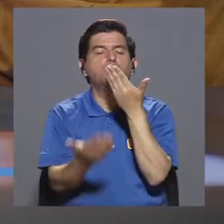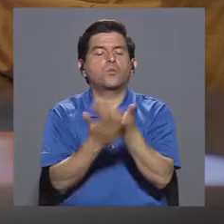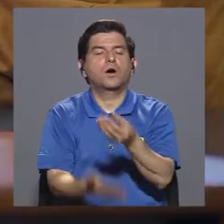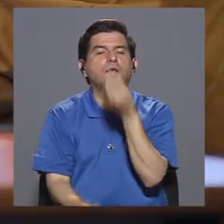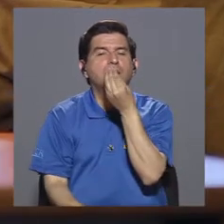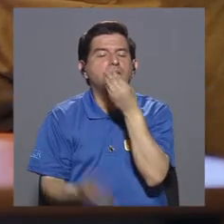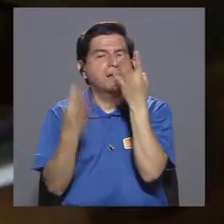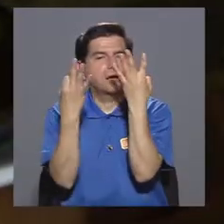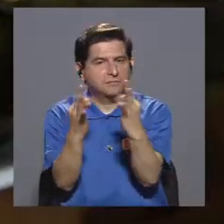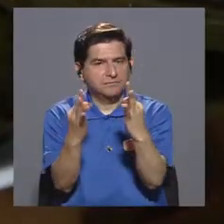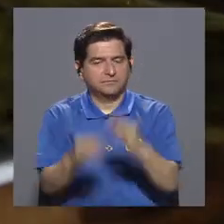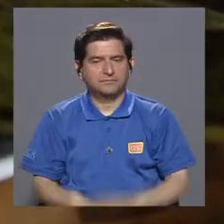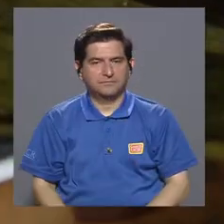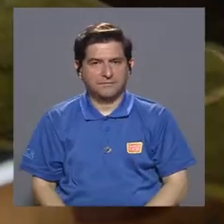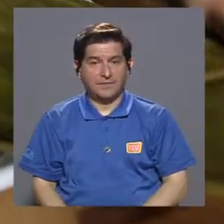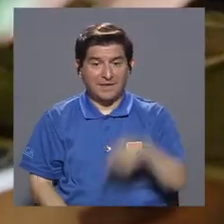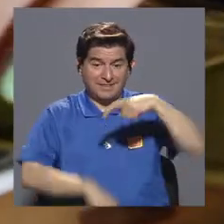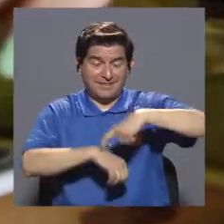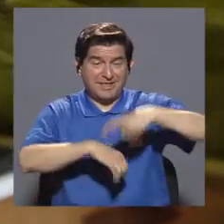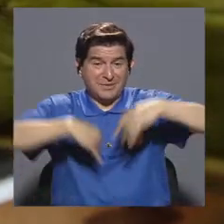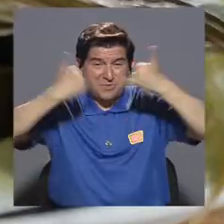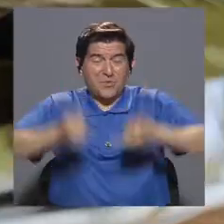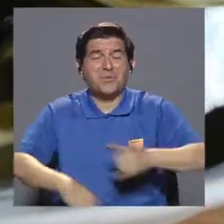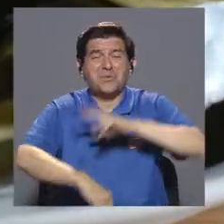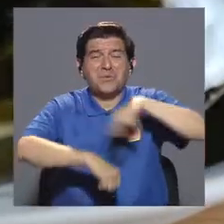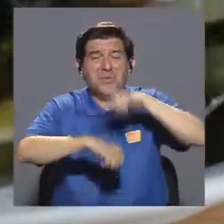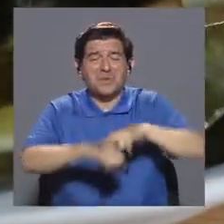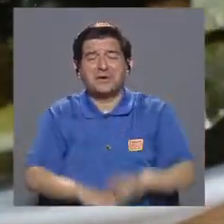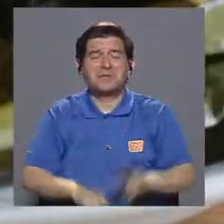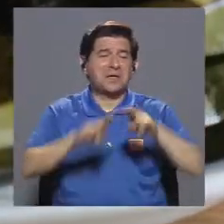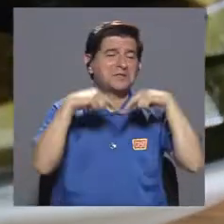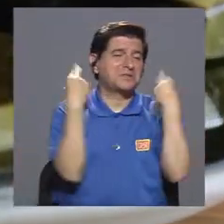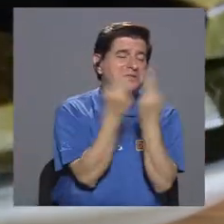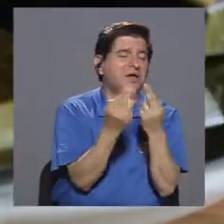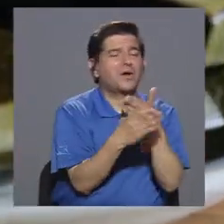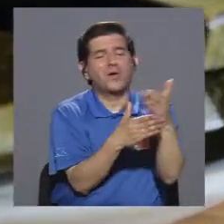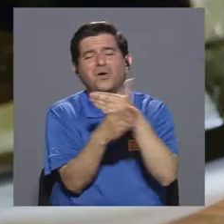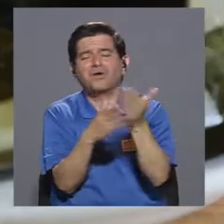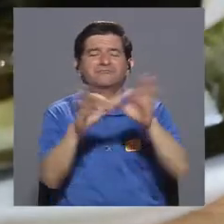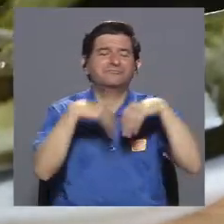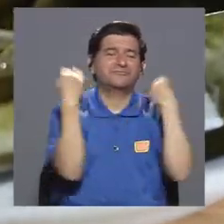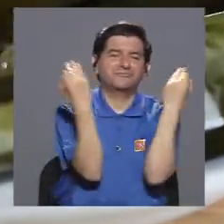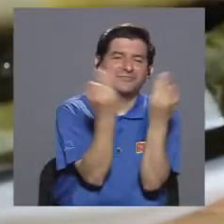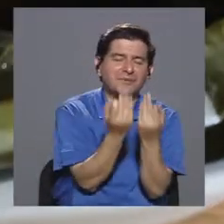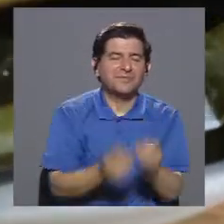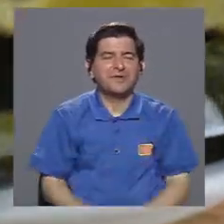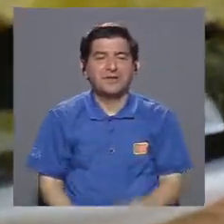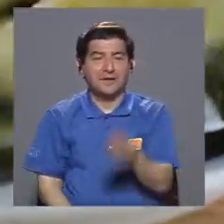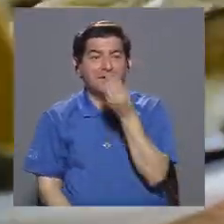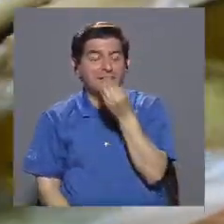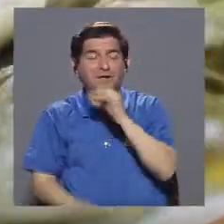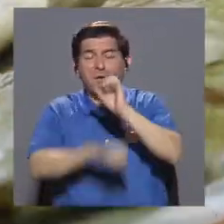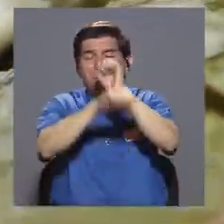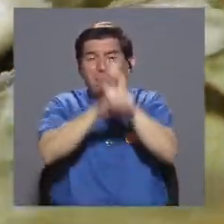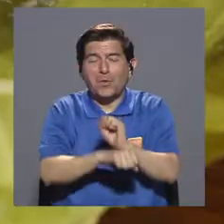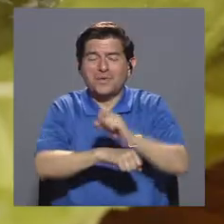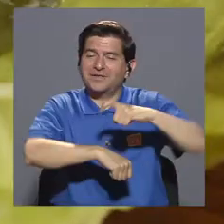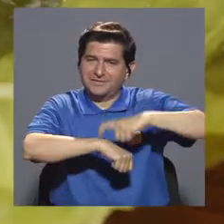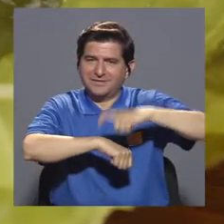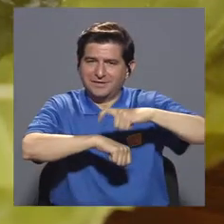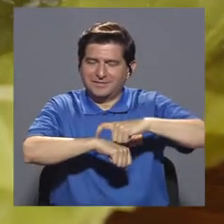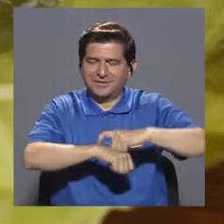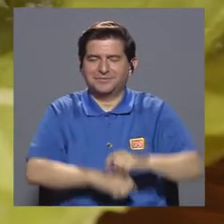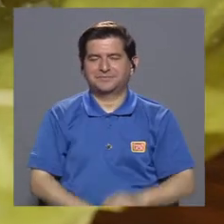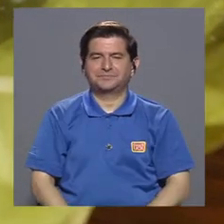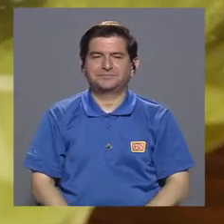una buena alimentación. Esta es una temporada donde acostumbramos a reunirnos para compartir con la familia y degustar comidas típicas de